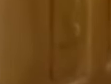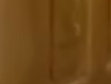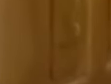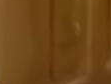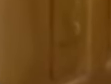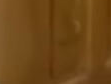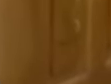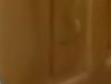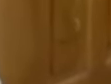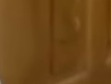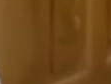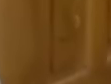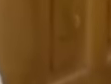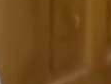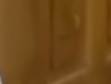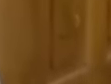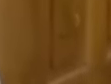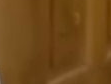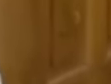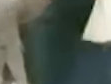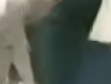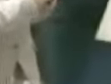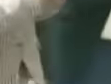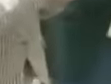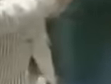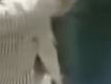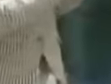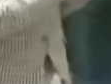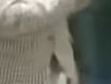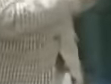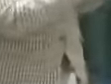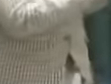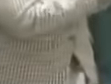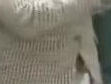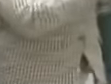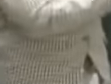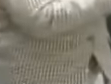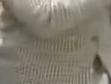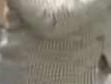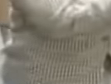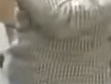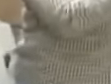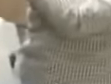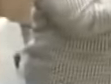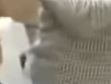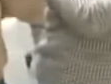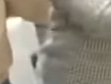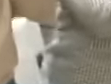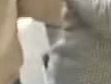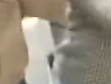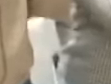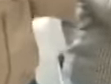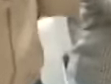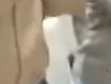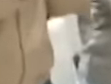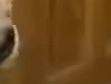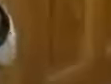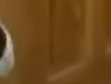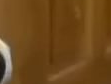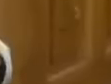inicio que van a tener mañana del cuarto año de esta Asamblea Nacional